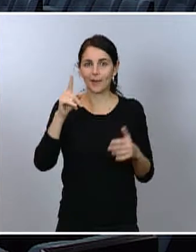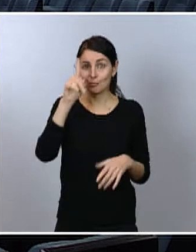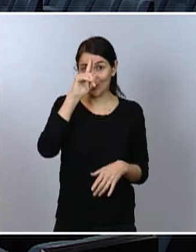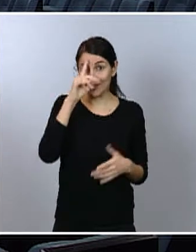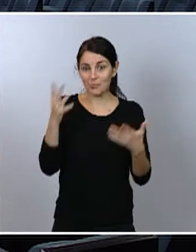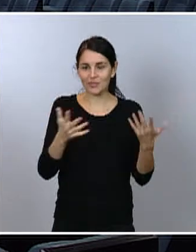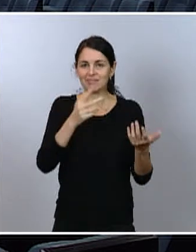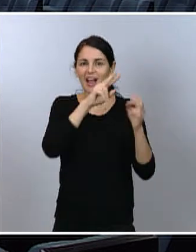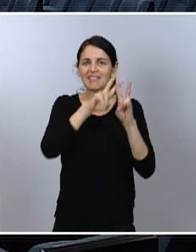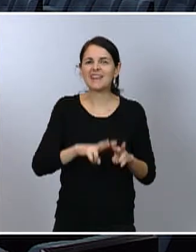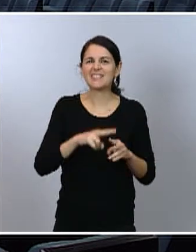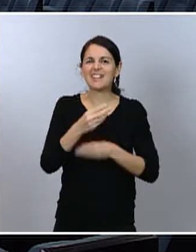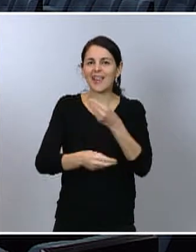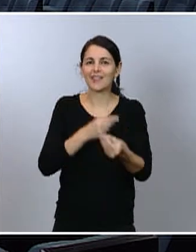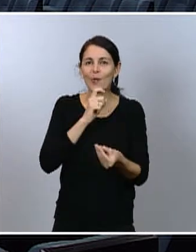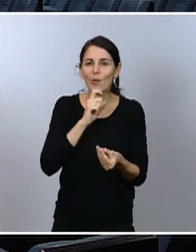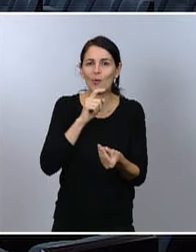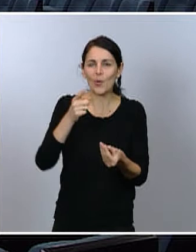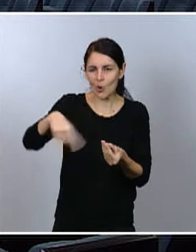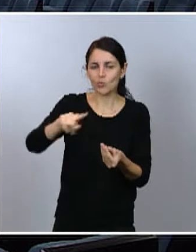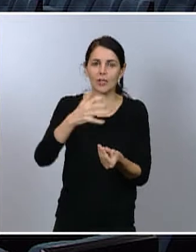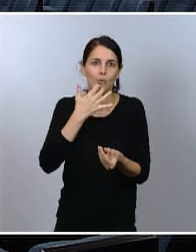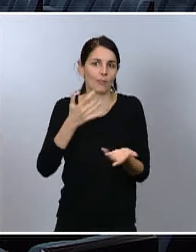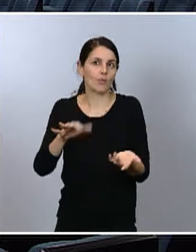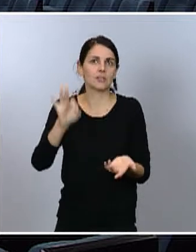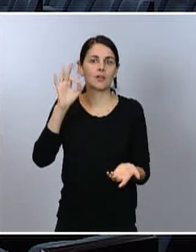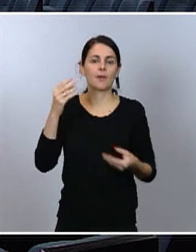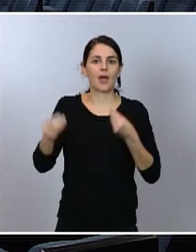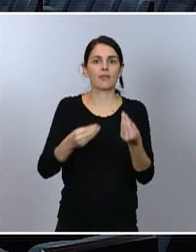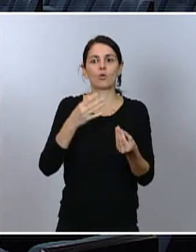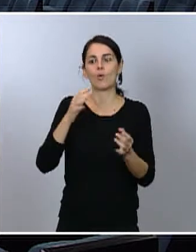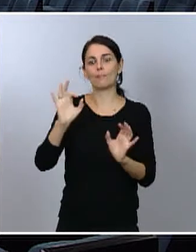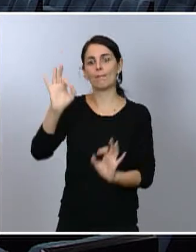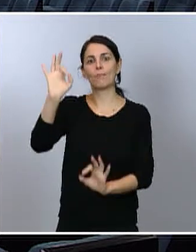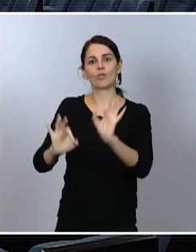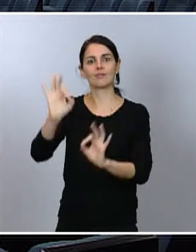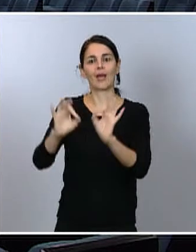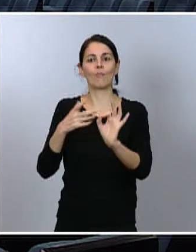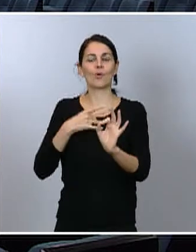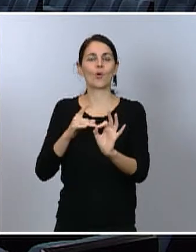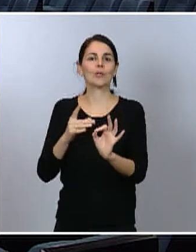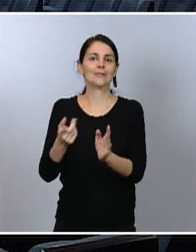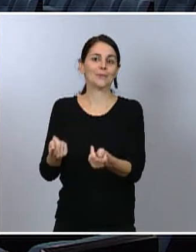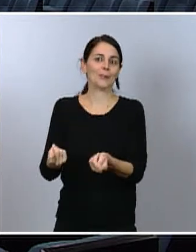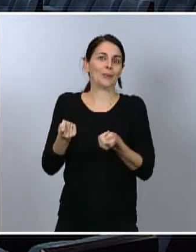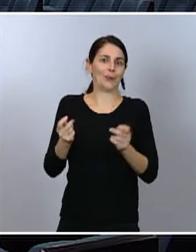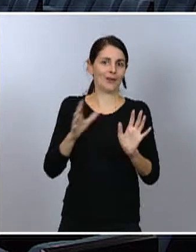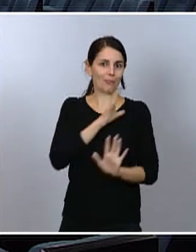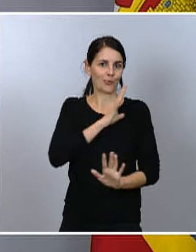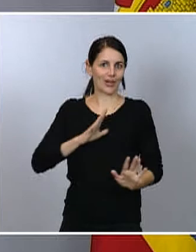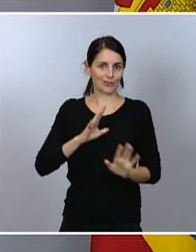análisis, se ha decidido hacer un porcentaje más conservador. Me gustaría que me comentara un poco sobre esto. Muchas